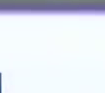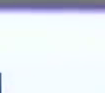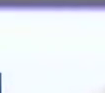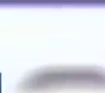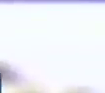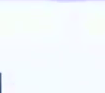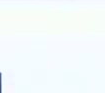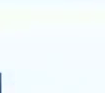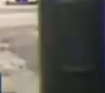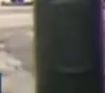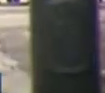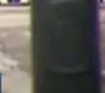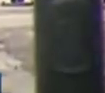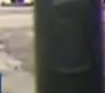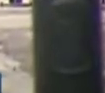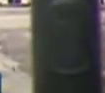auto.